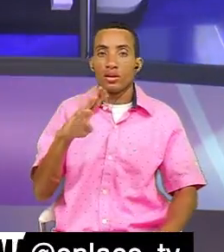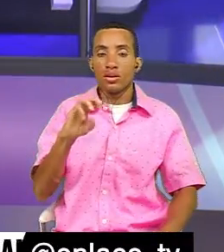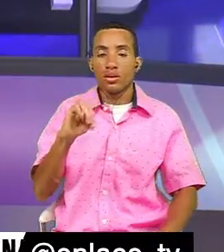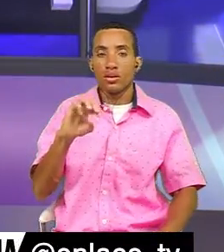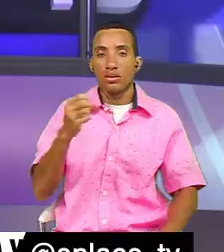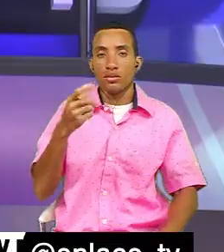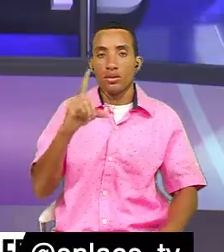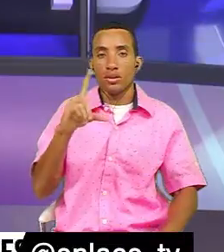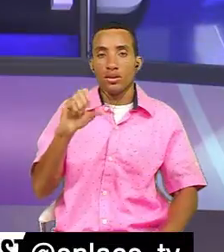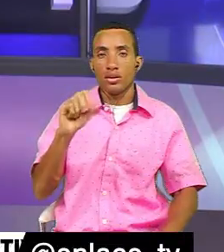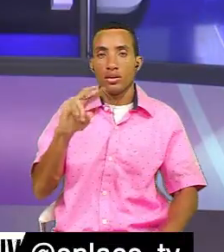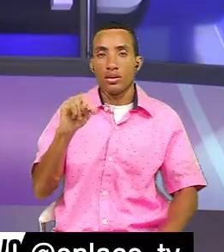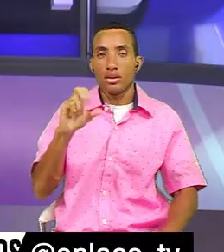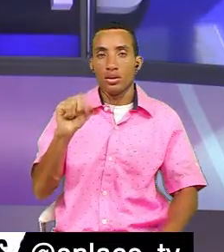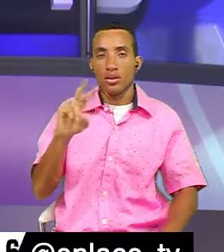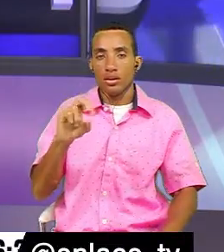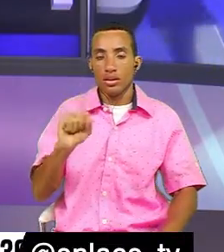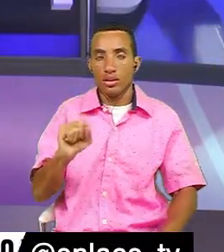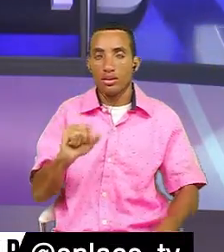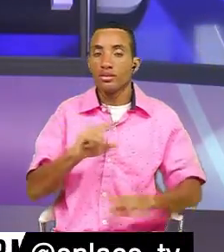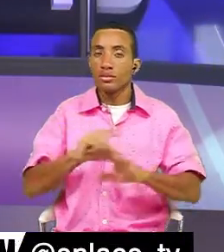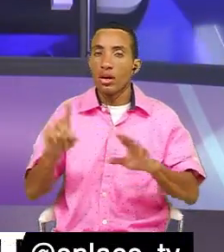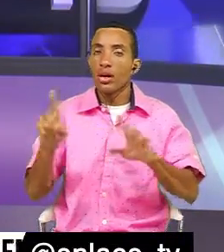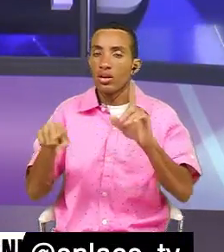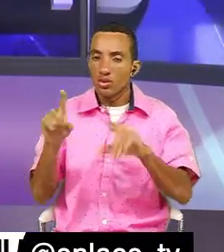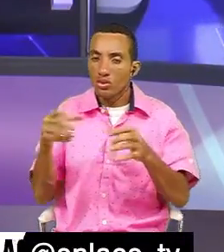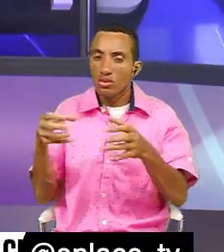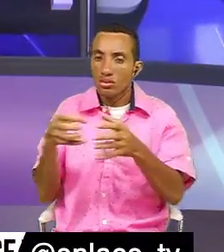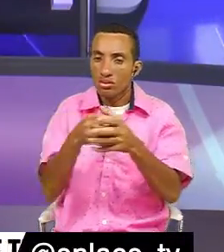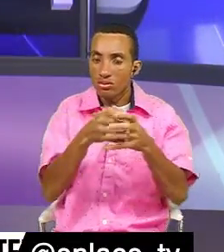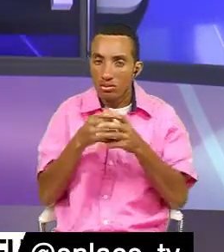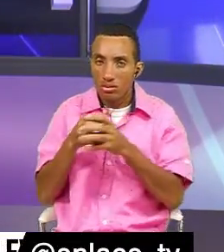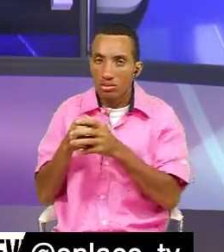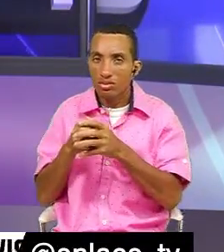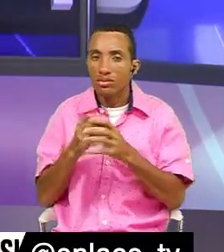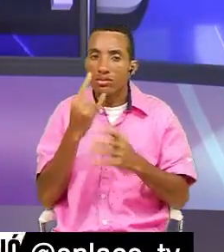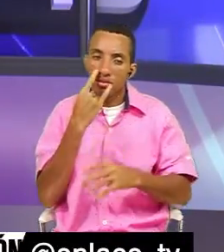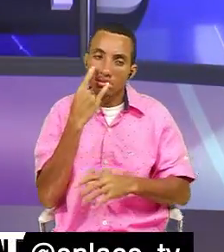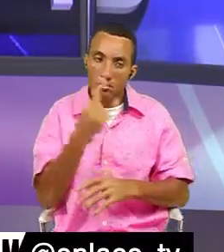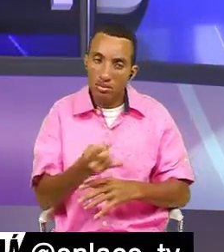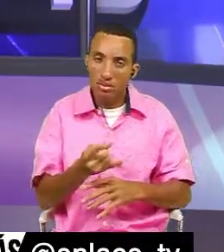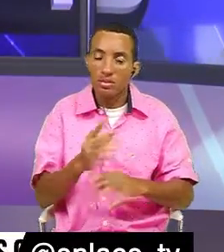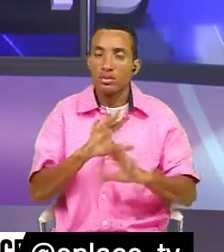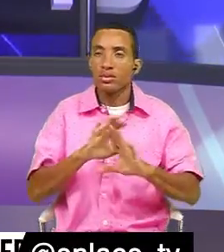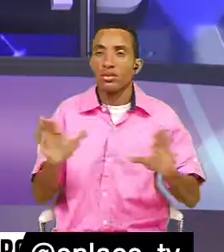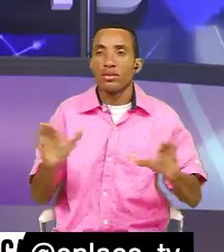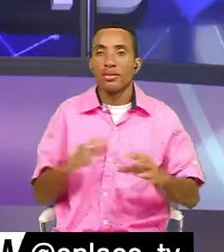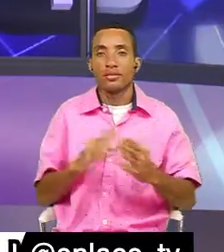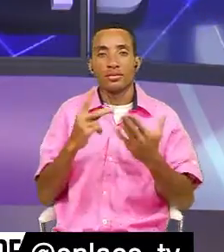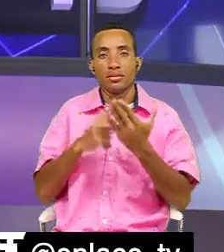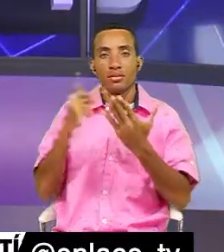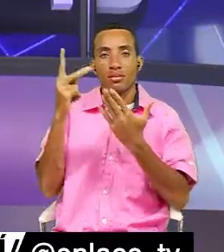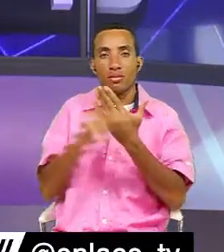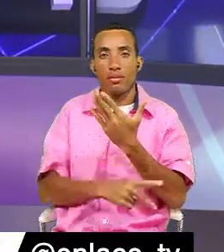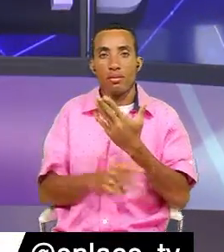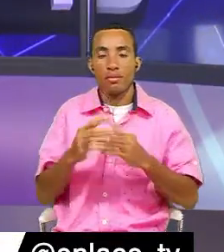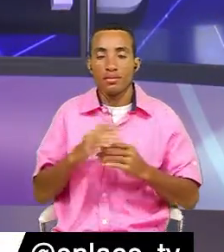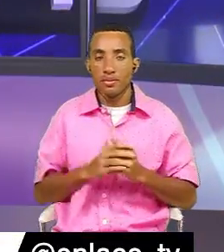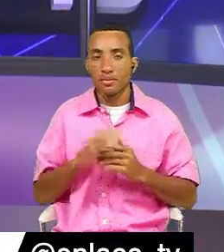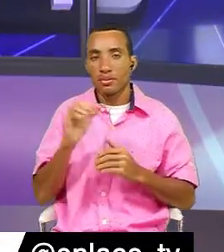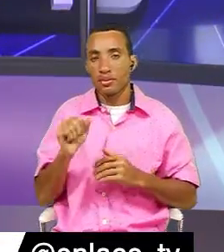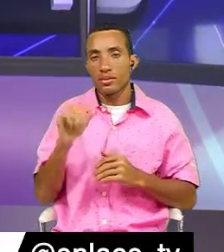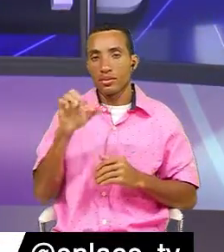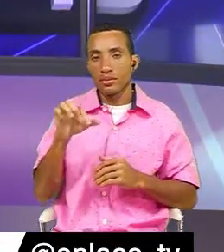que analiza la idoneidad de los grupos interesados en cesión accionaria dentro del proyecto de la APP